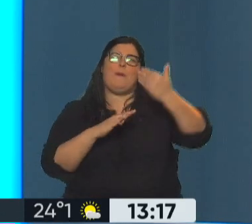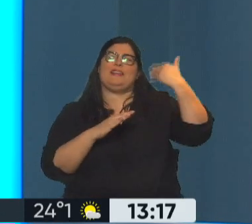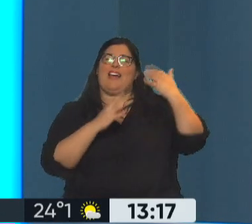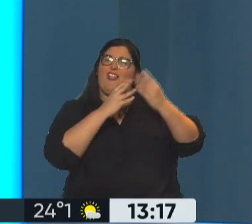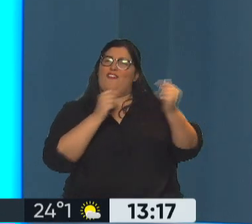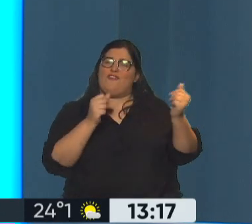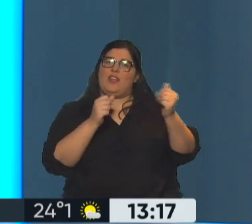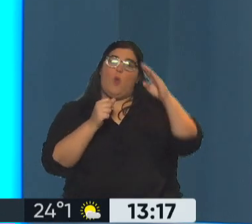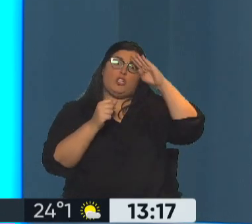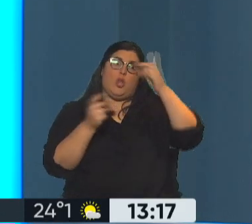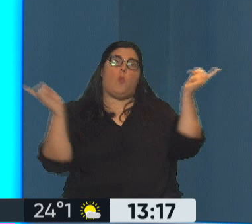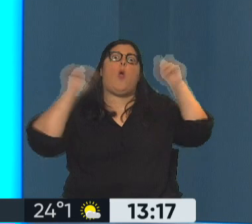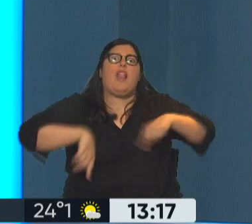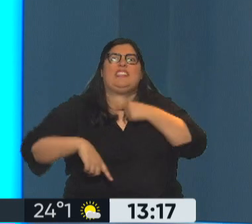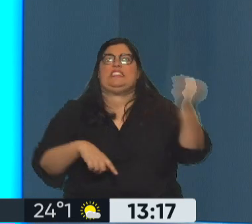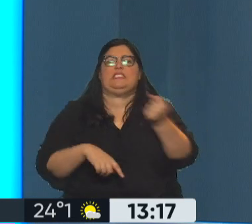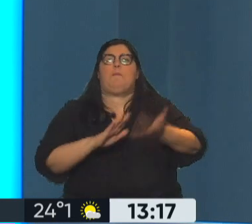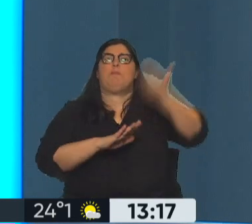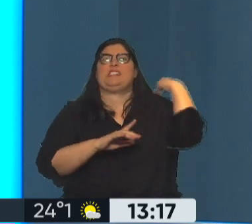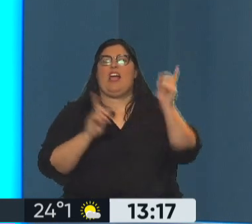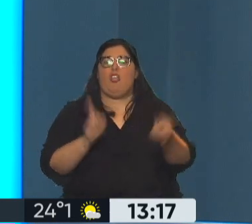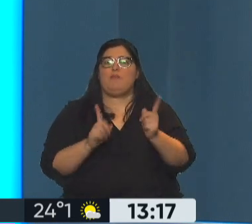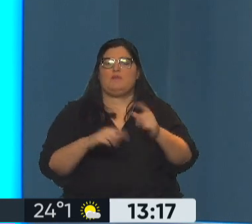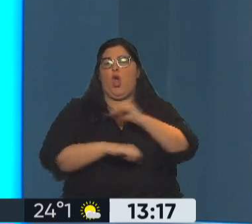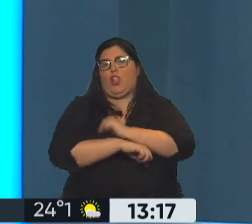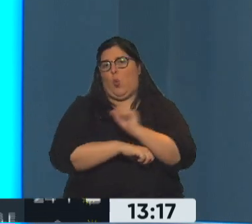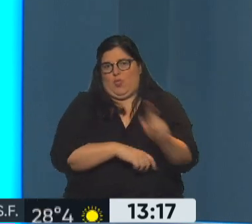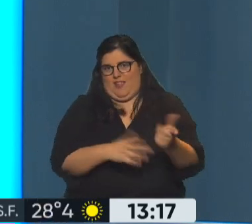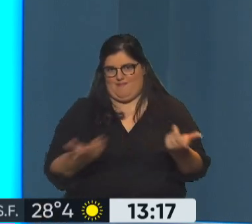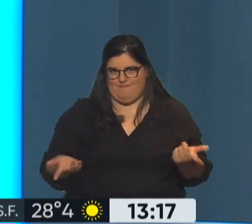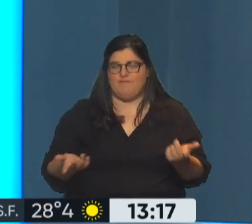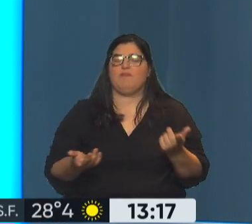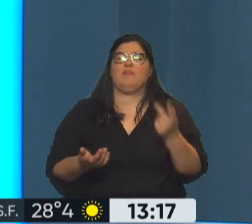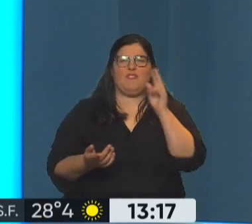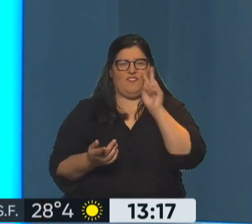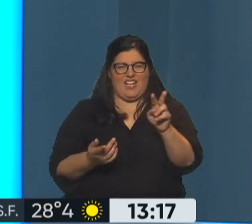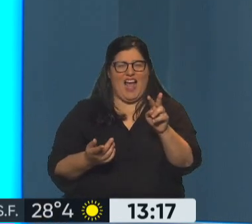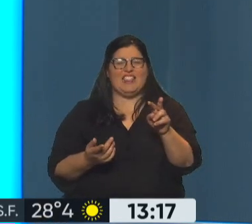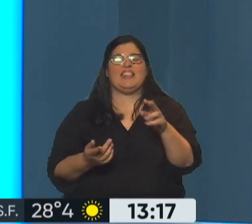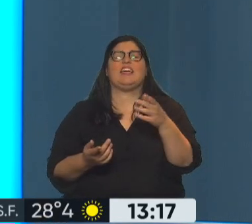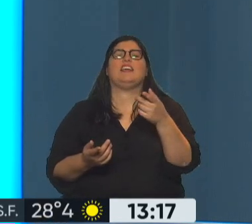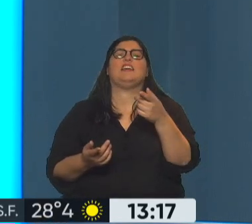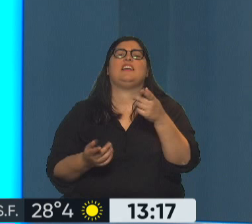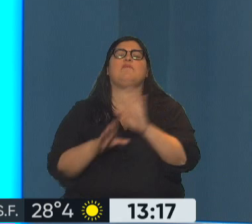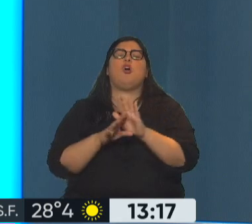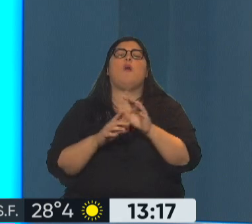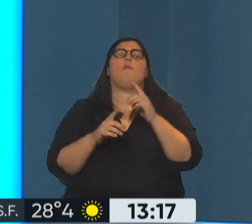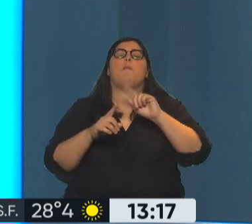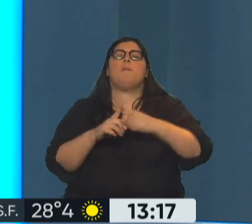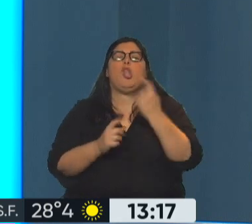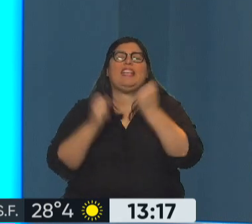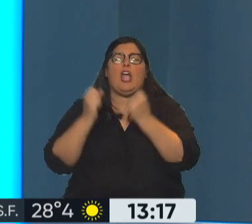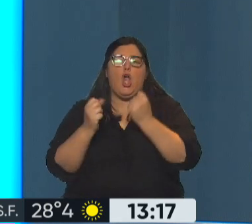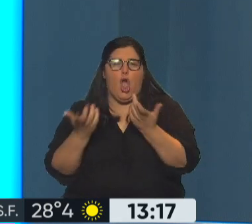Bolsonaro volviendo a aquel pasado, con su comportamiento. Fíjate que no se cuestiona la política, tanto la política económica, en todo